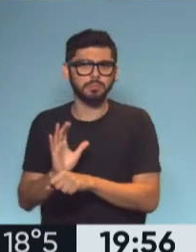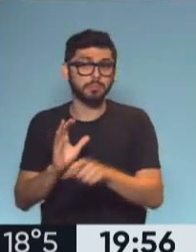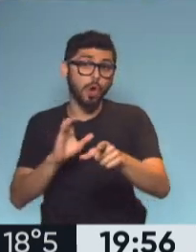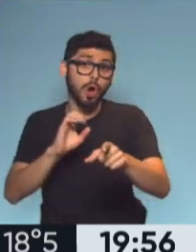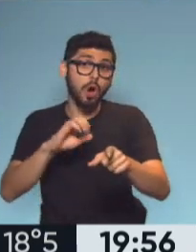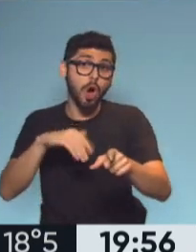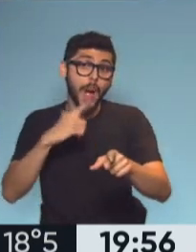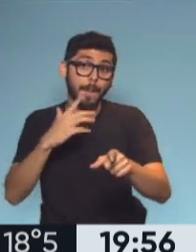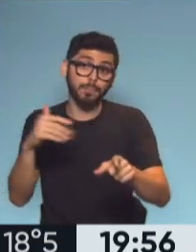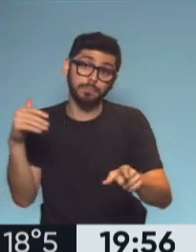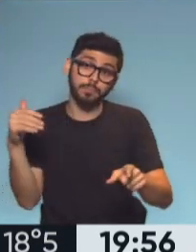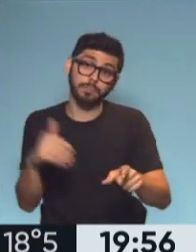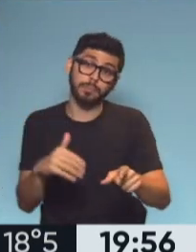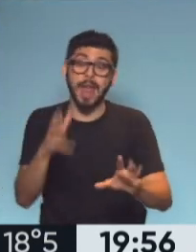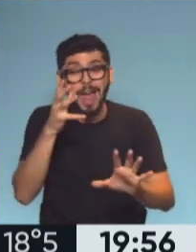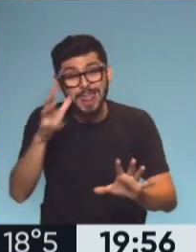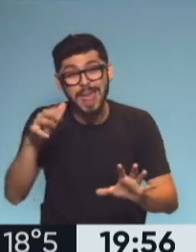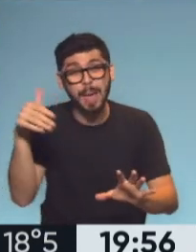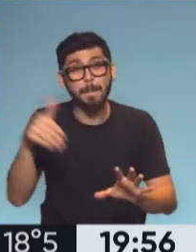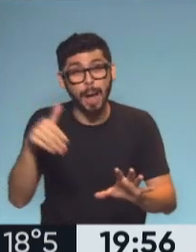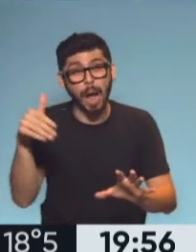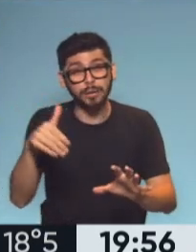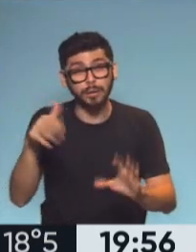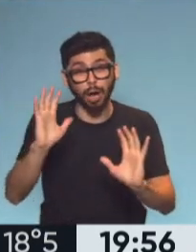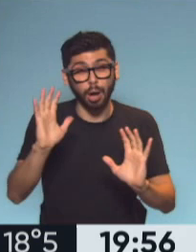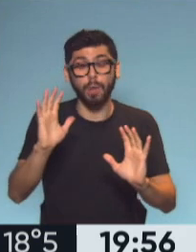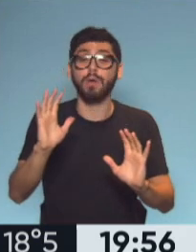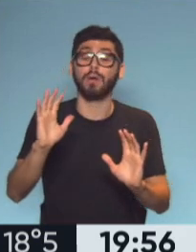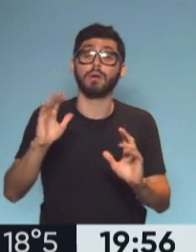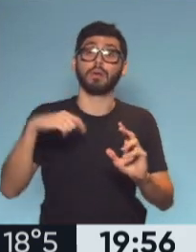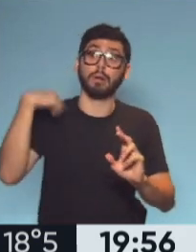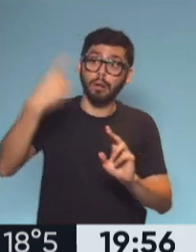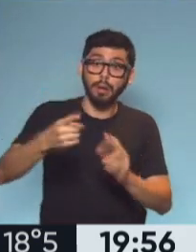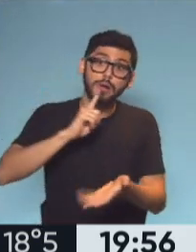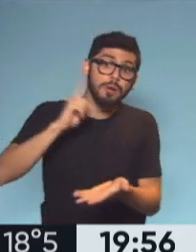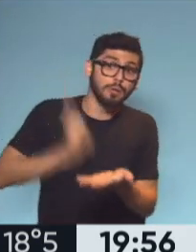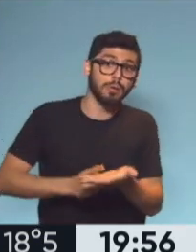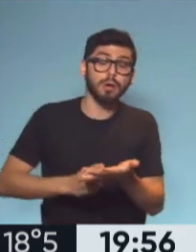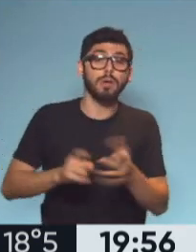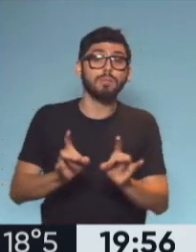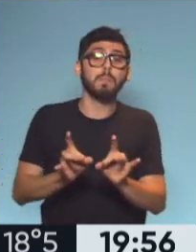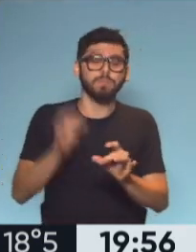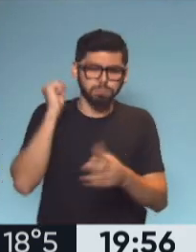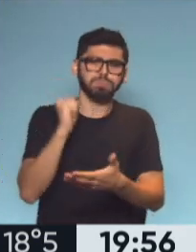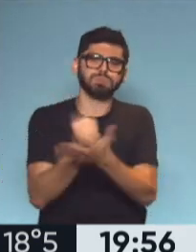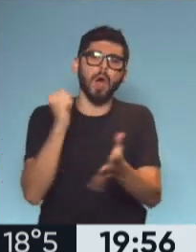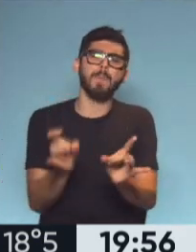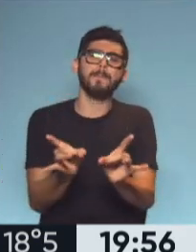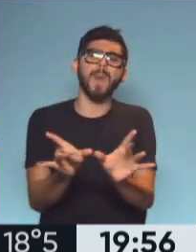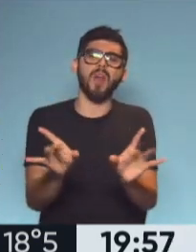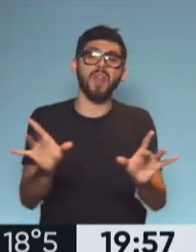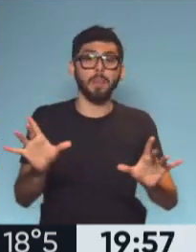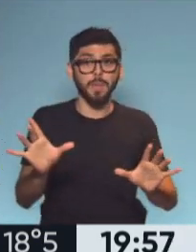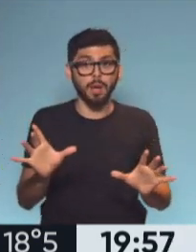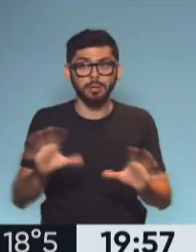medio lentos, demasiado lentos le diría. Y tardaron mucho más en decretar la pandemia. Y por supuesto la decretaron de una